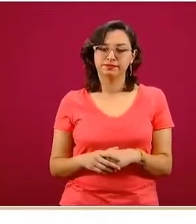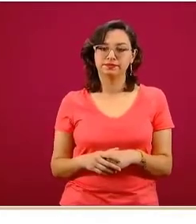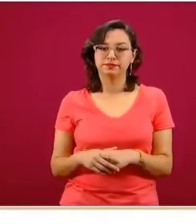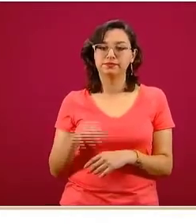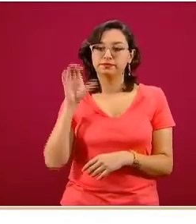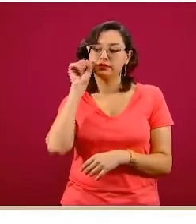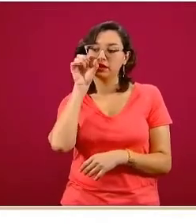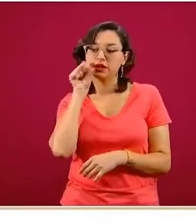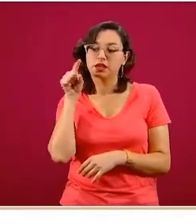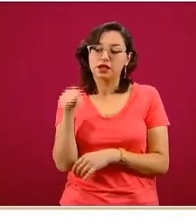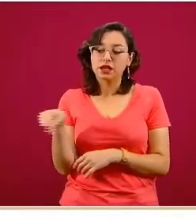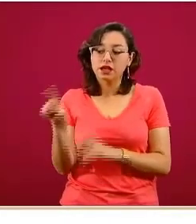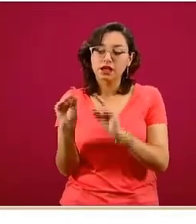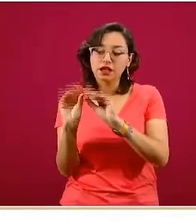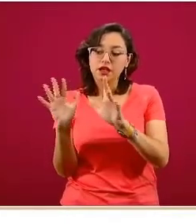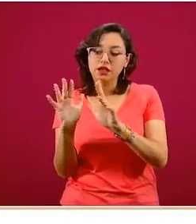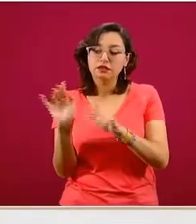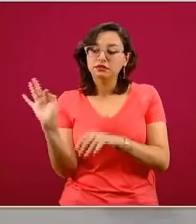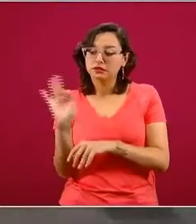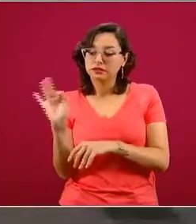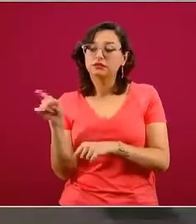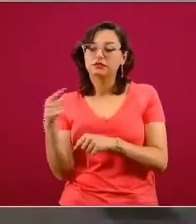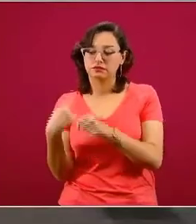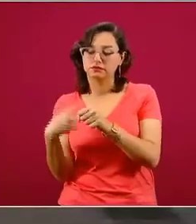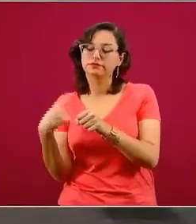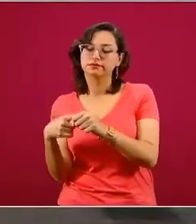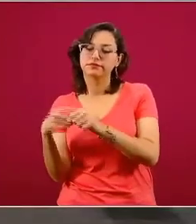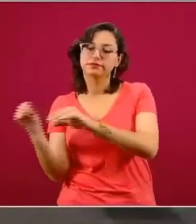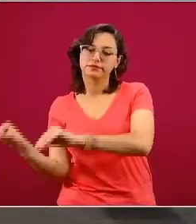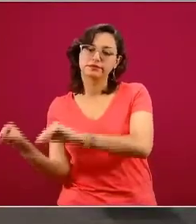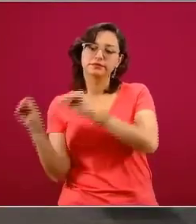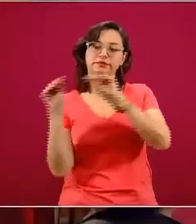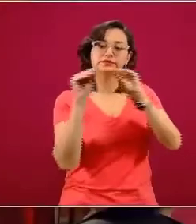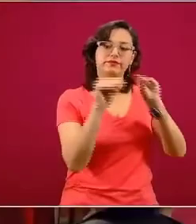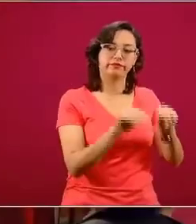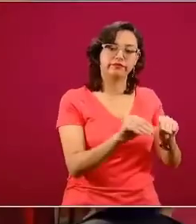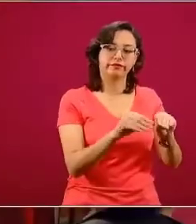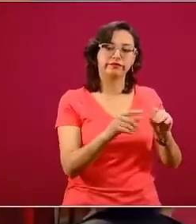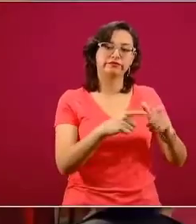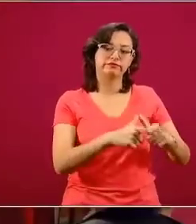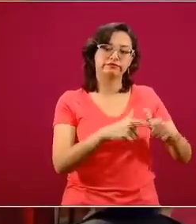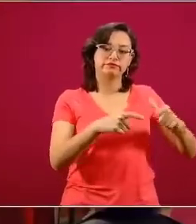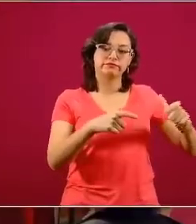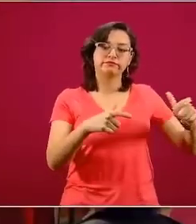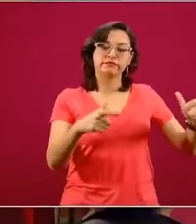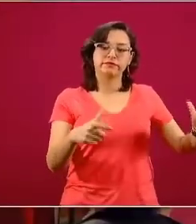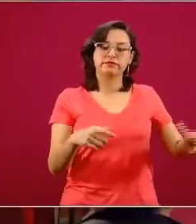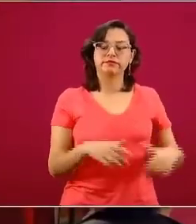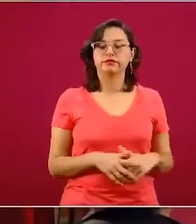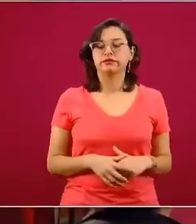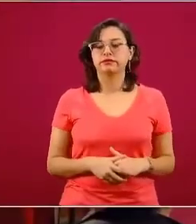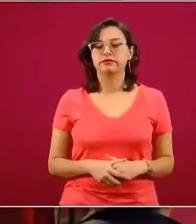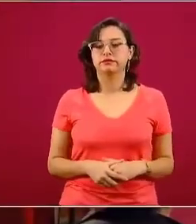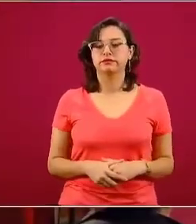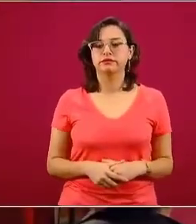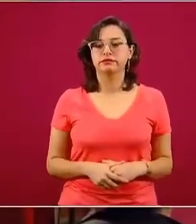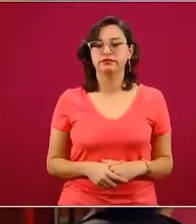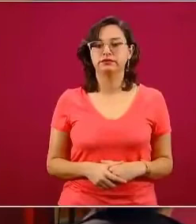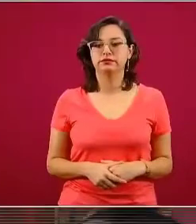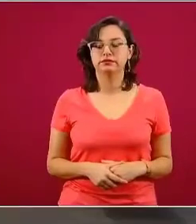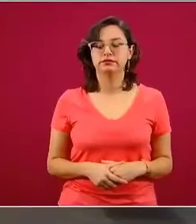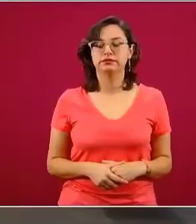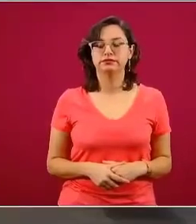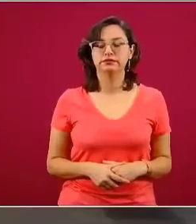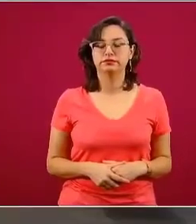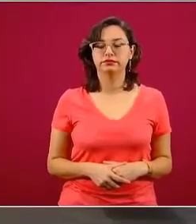naranja claro, ¿sí?, se conviertan en casos confirmados, y eso entonces esté alimentando la curva de casos que están en color